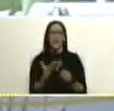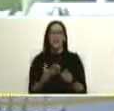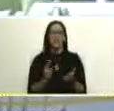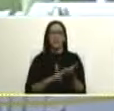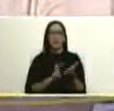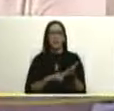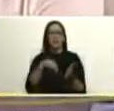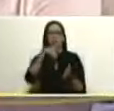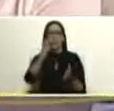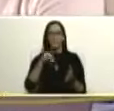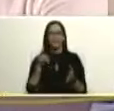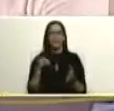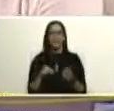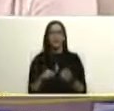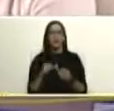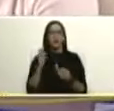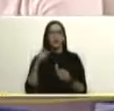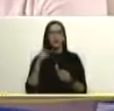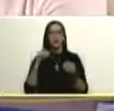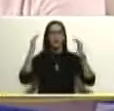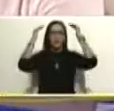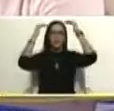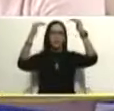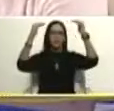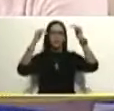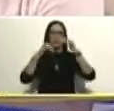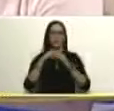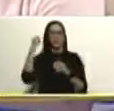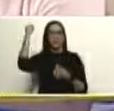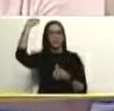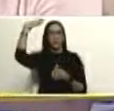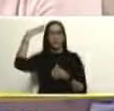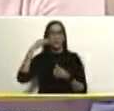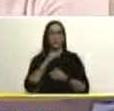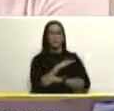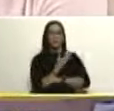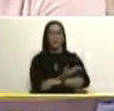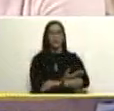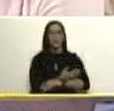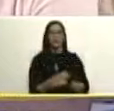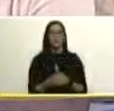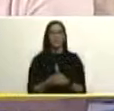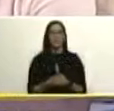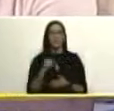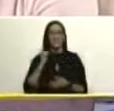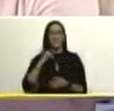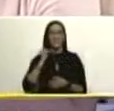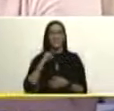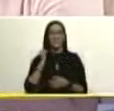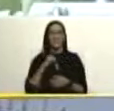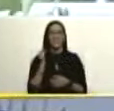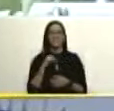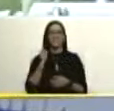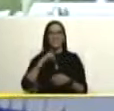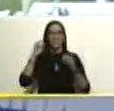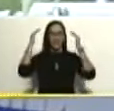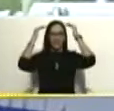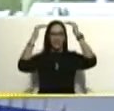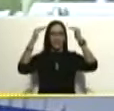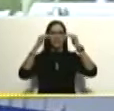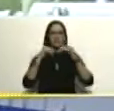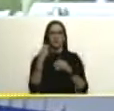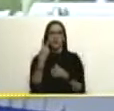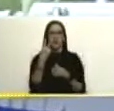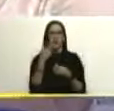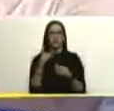las pintaron y todo. Lo que sí necesitamos es techito. El sol está, sí, el sol está fuerte. Candela, ¿verdad? ¿Techo para las canchas? Sí, las dos de